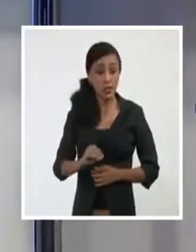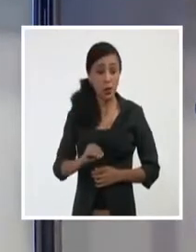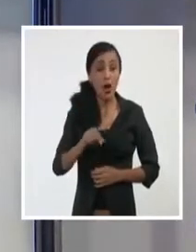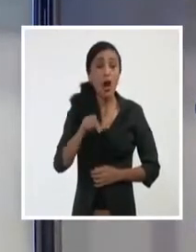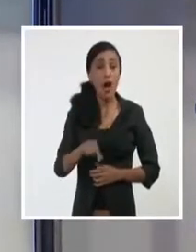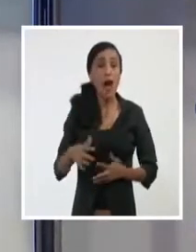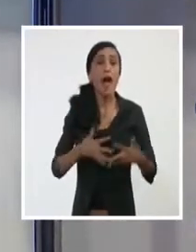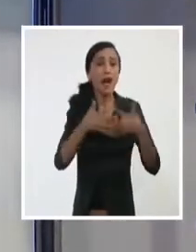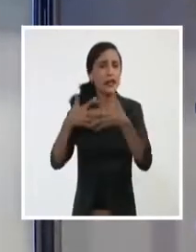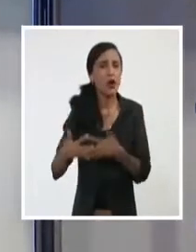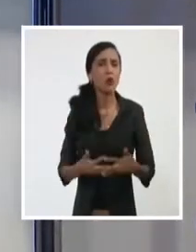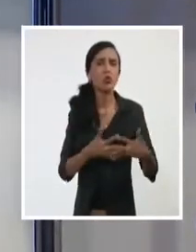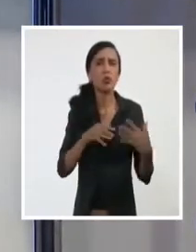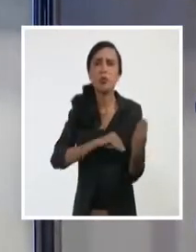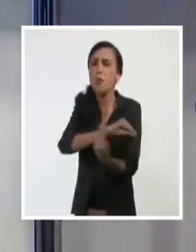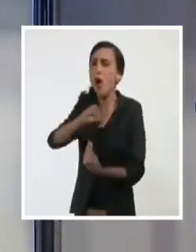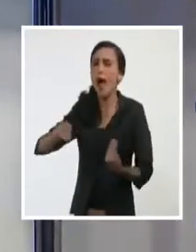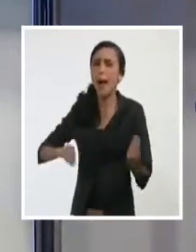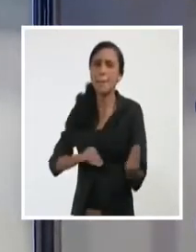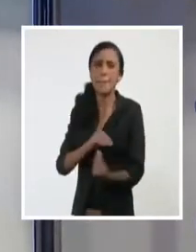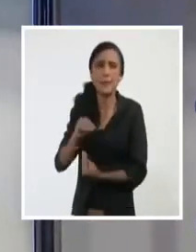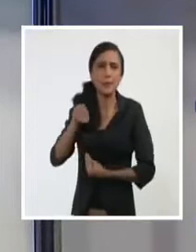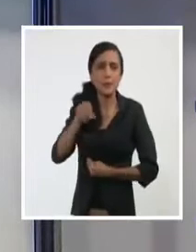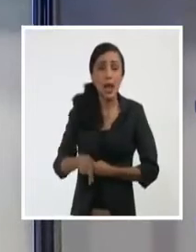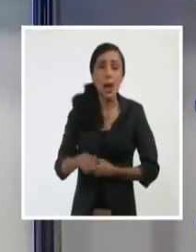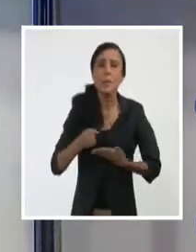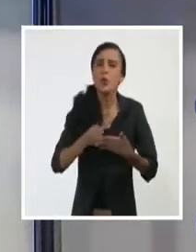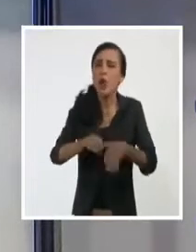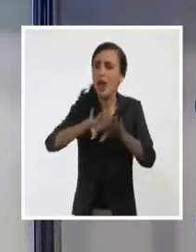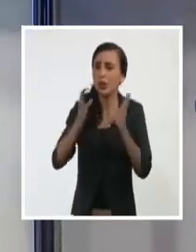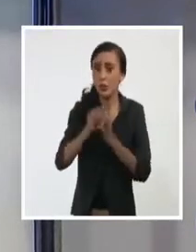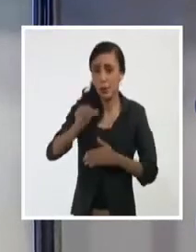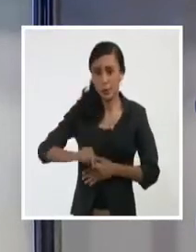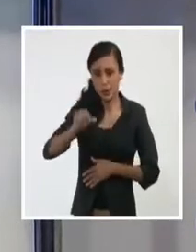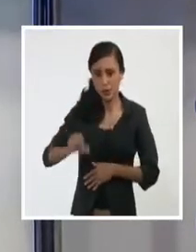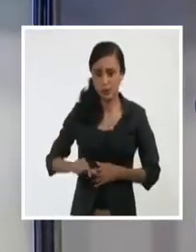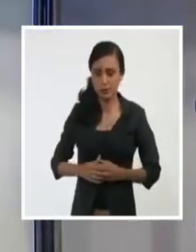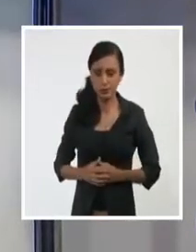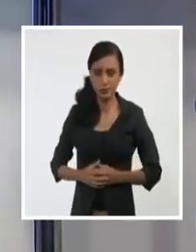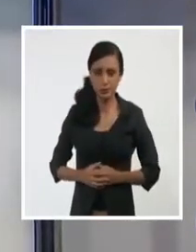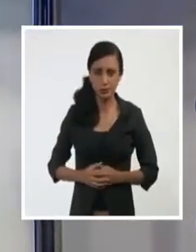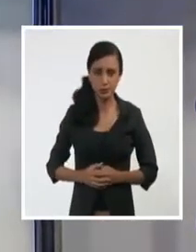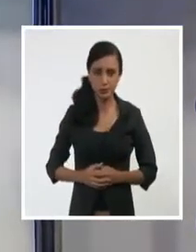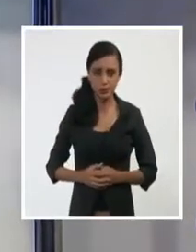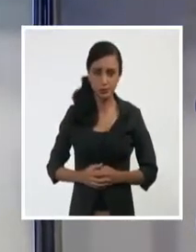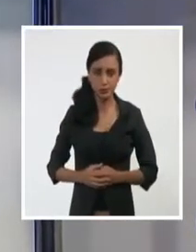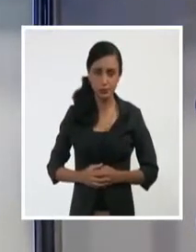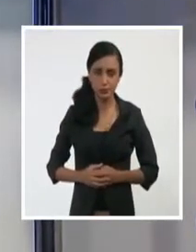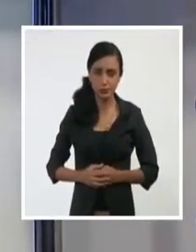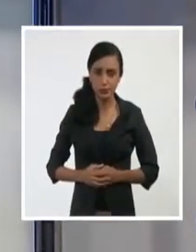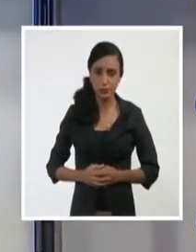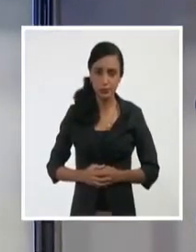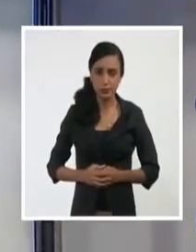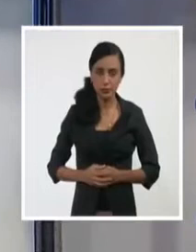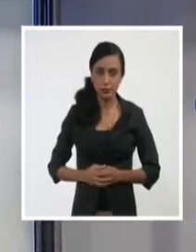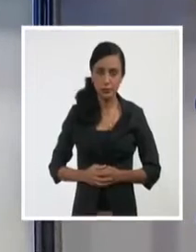Unidos al mundo multipolar, después de la postura de Donald Trump de América primero, America First, como él lo llamó.